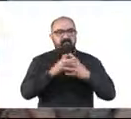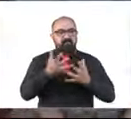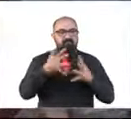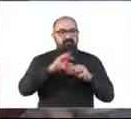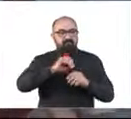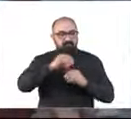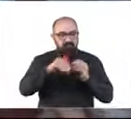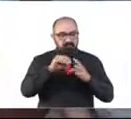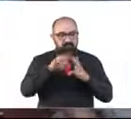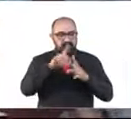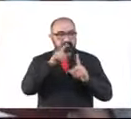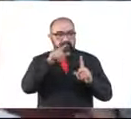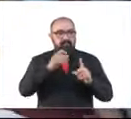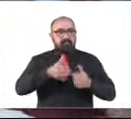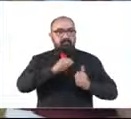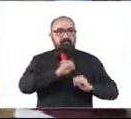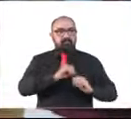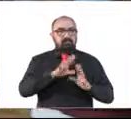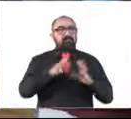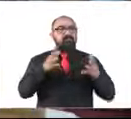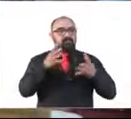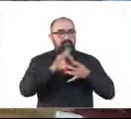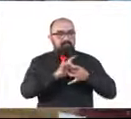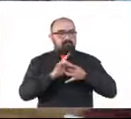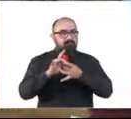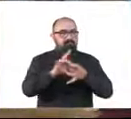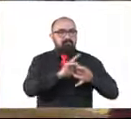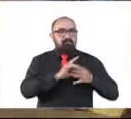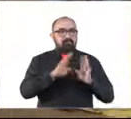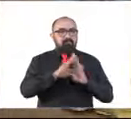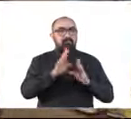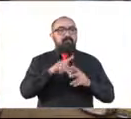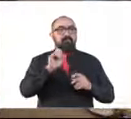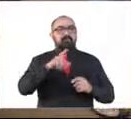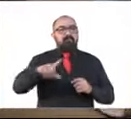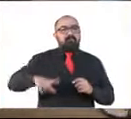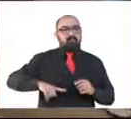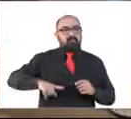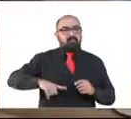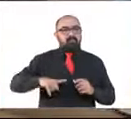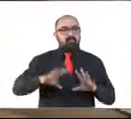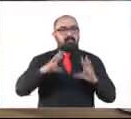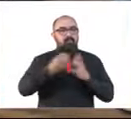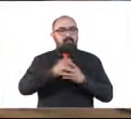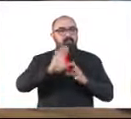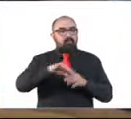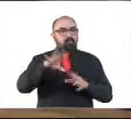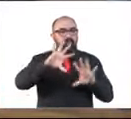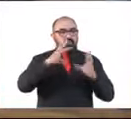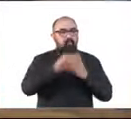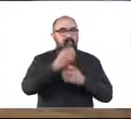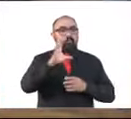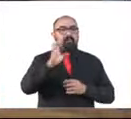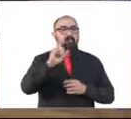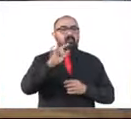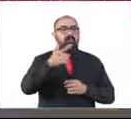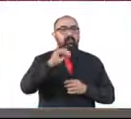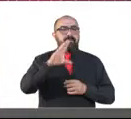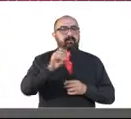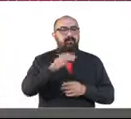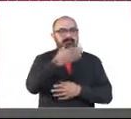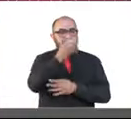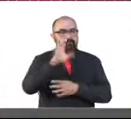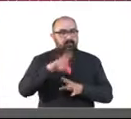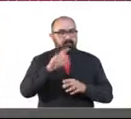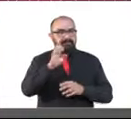trayectoria en el sector público, colaboró en el Departamento del Distrito Federal y en la Comisión de Ecología, subdirector en la Secretaría de Ecología de